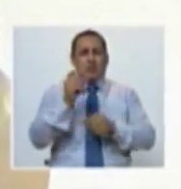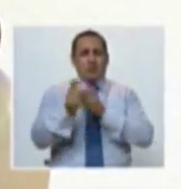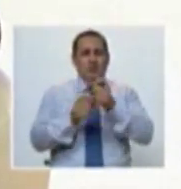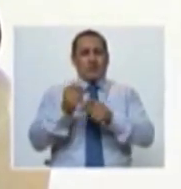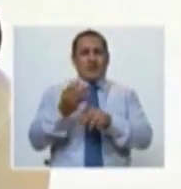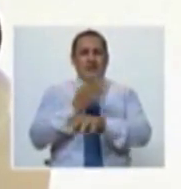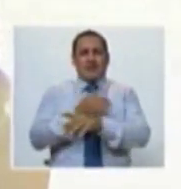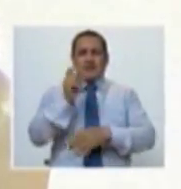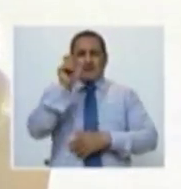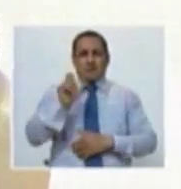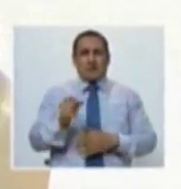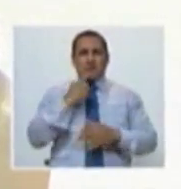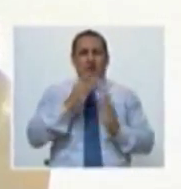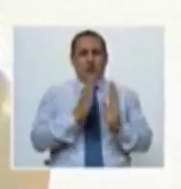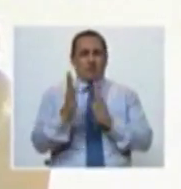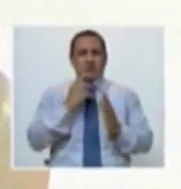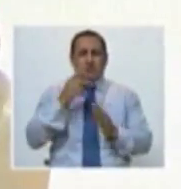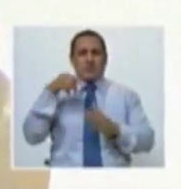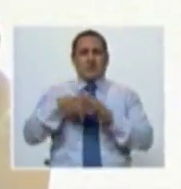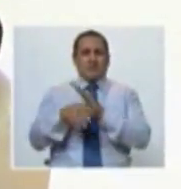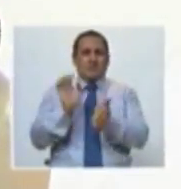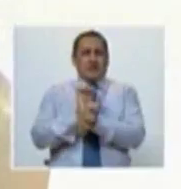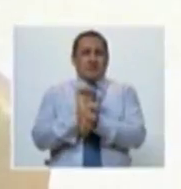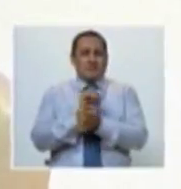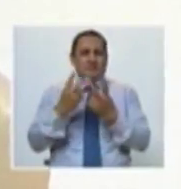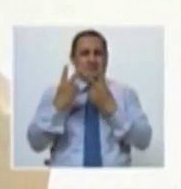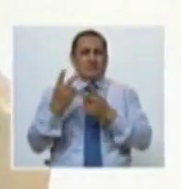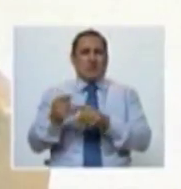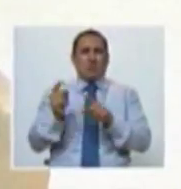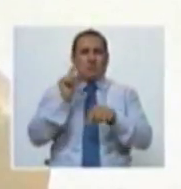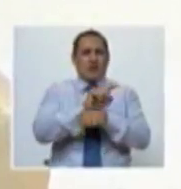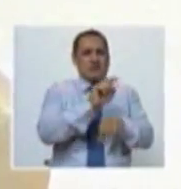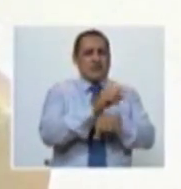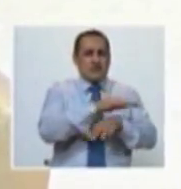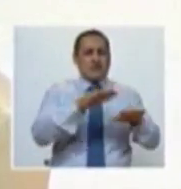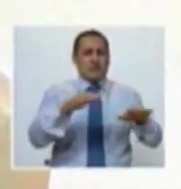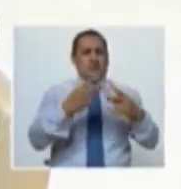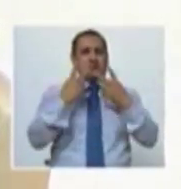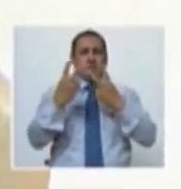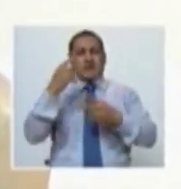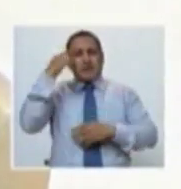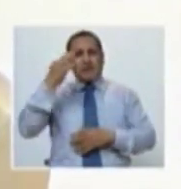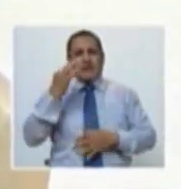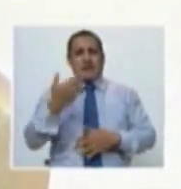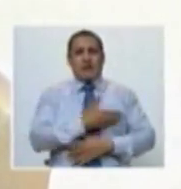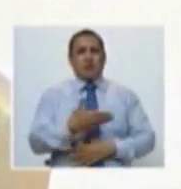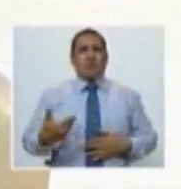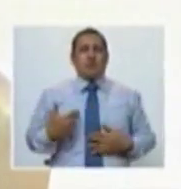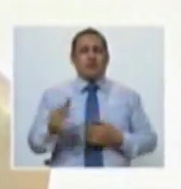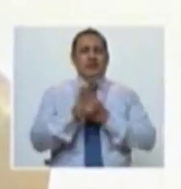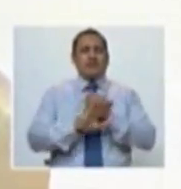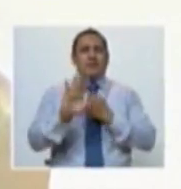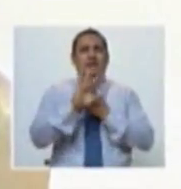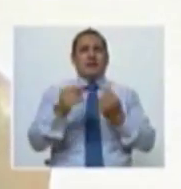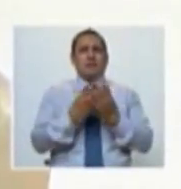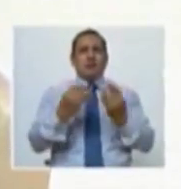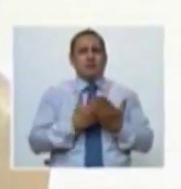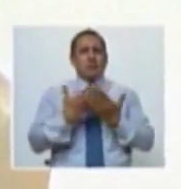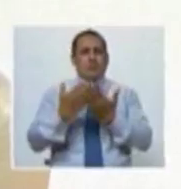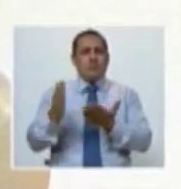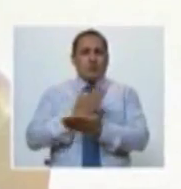tan repulsivos para el ordenamiento jurídico. Creo que la conclusión, si vale la expresión, es que el Estado se puede defender a sí mismo de